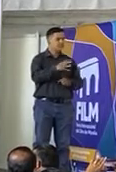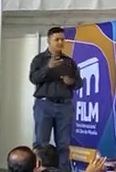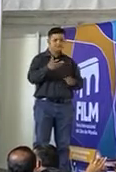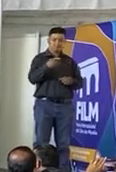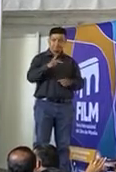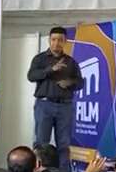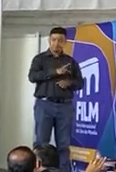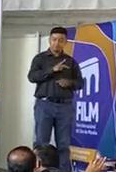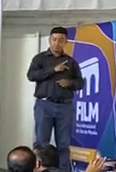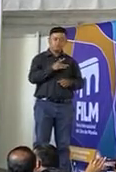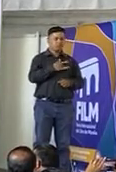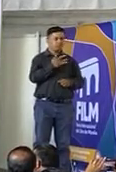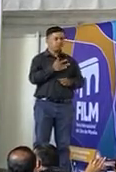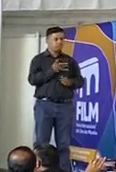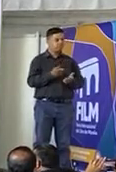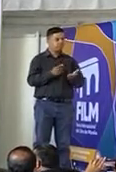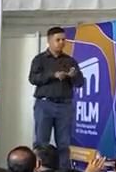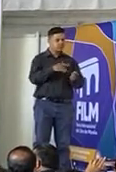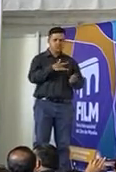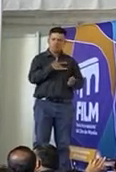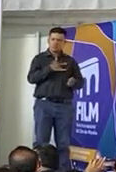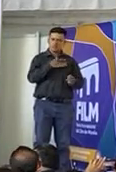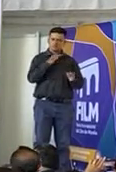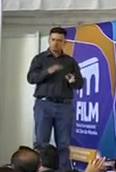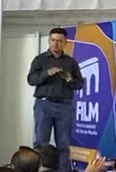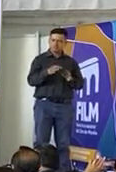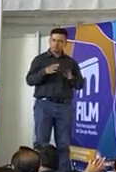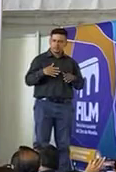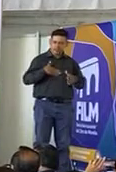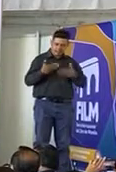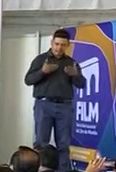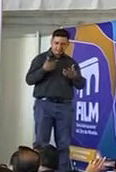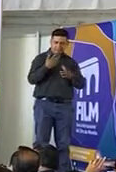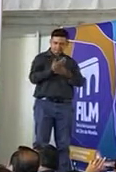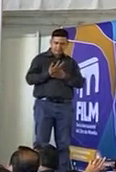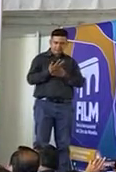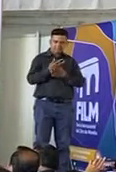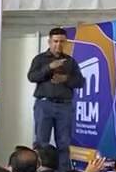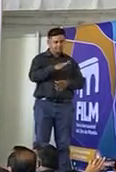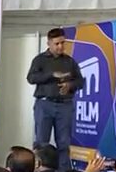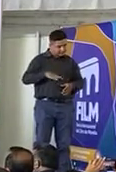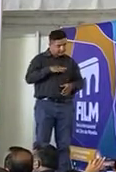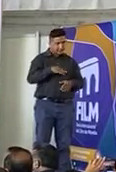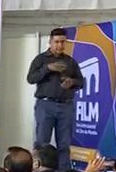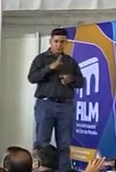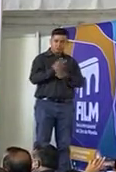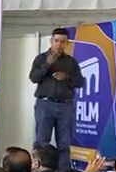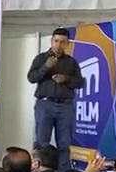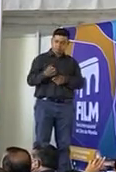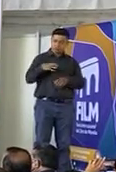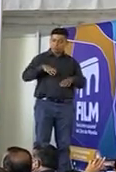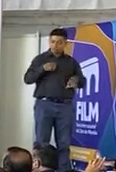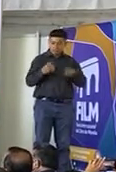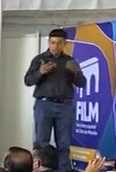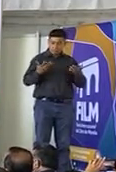nuestro espíritu tenga alegría y tengamos esperanza. Felicidades por este esfuerzo y